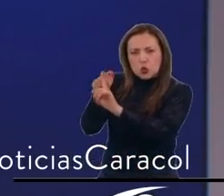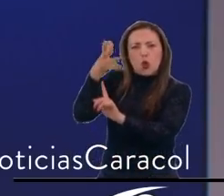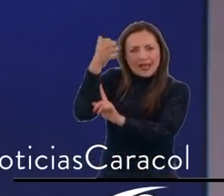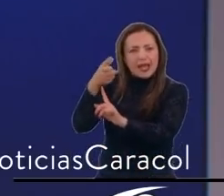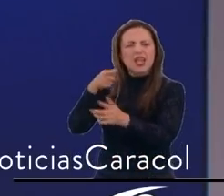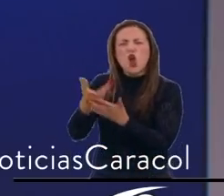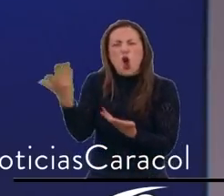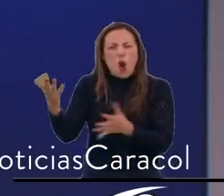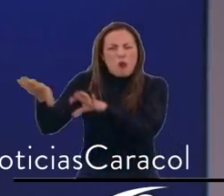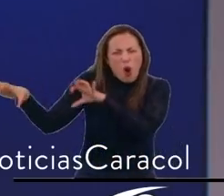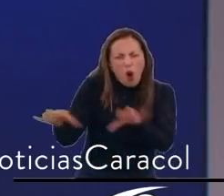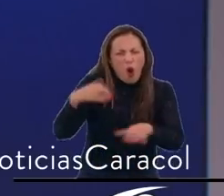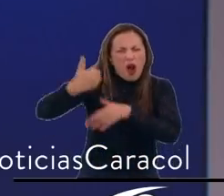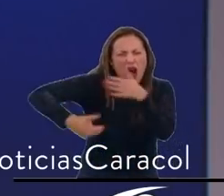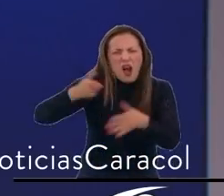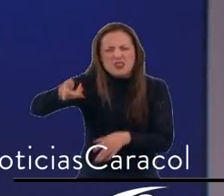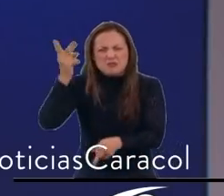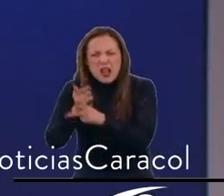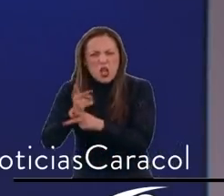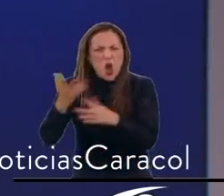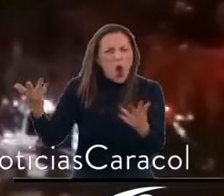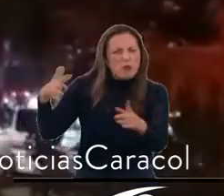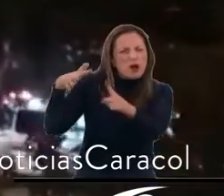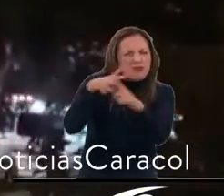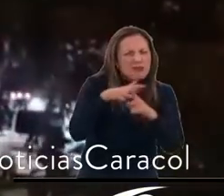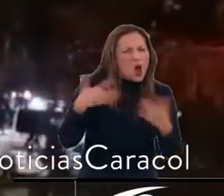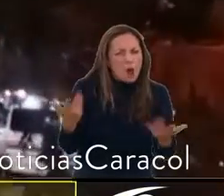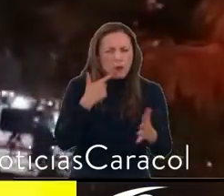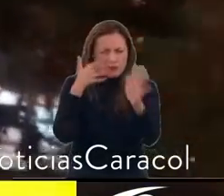y su poder criminal les tenemos los detalles